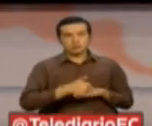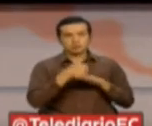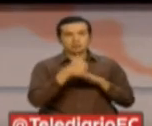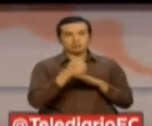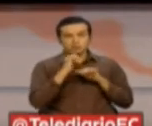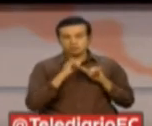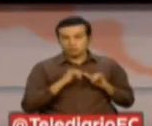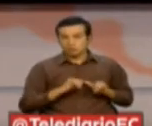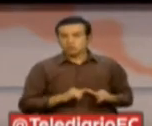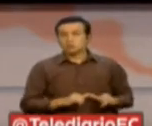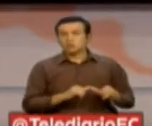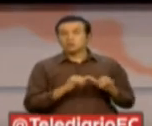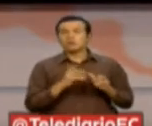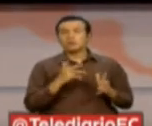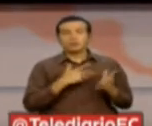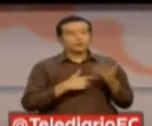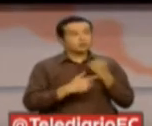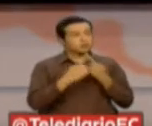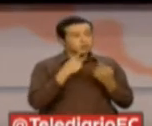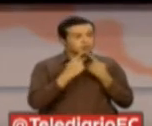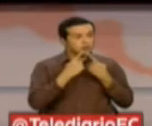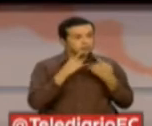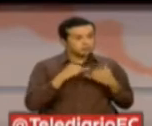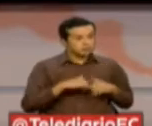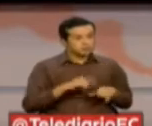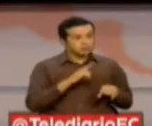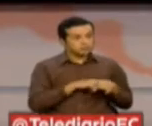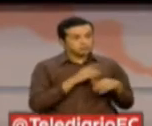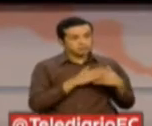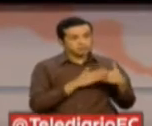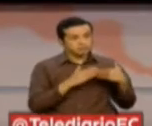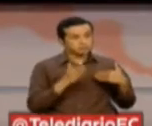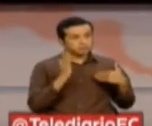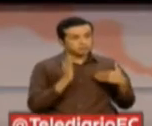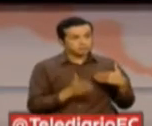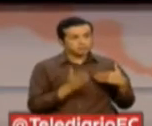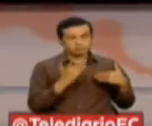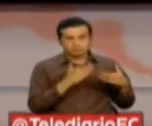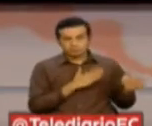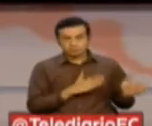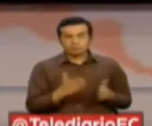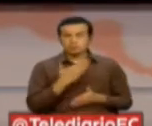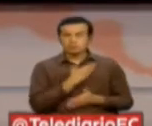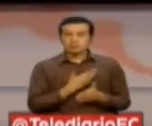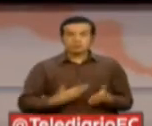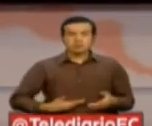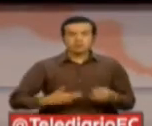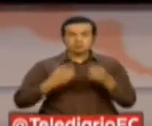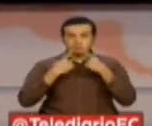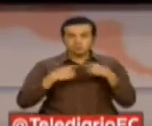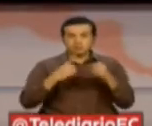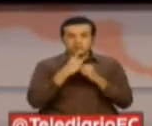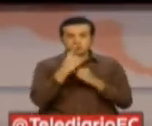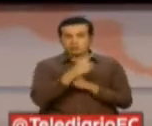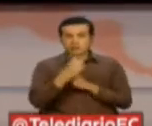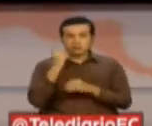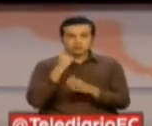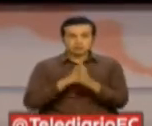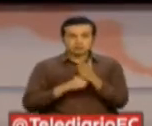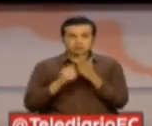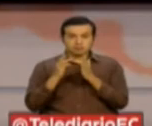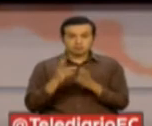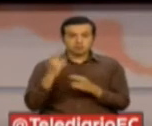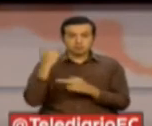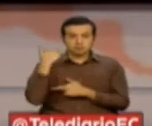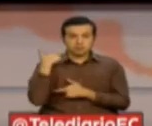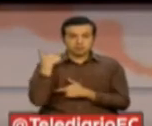mantener abierta un espacio diálogo el hecho de que las medidas tienen que discutirse y el presidente anunció que cada ministerio debe hacerse cargo de